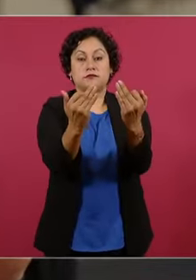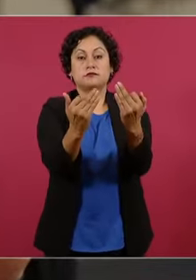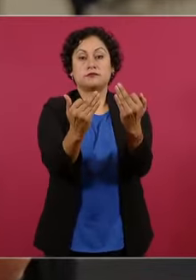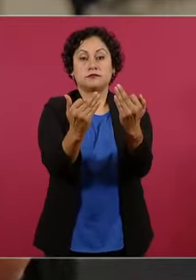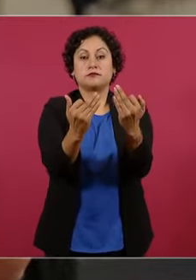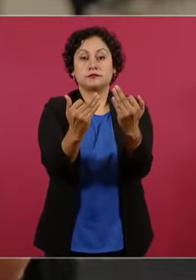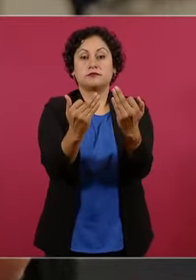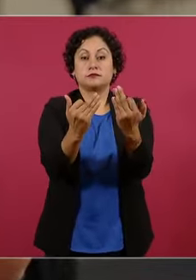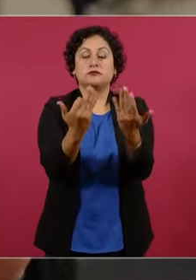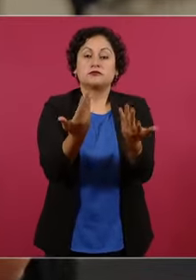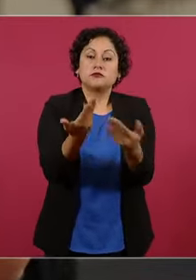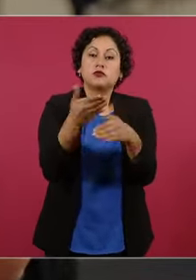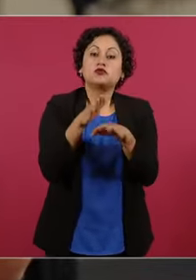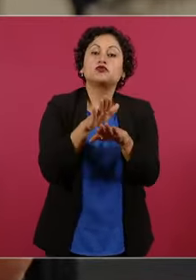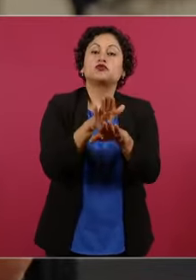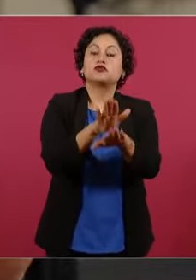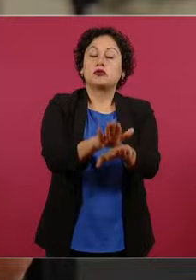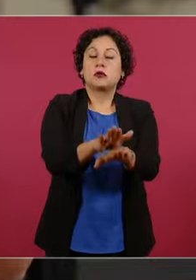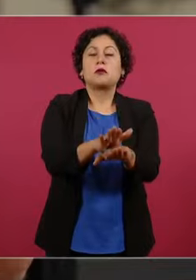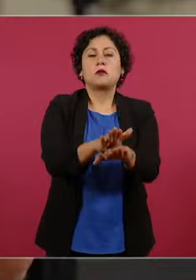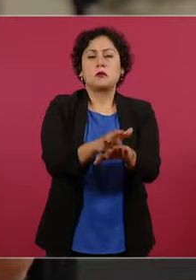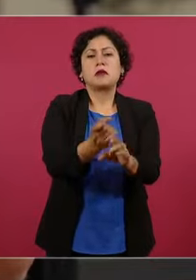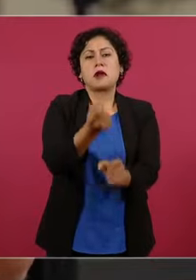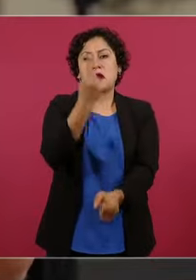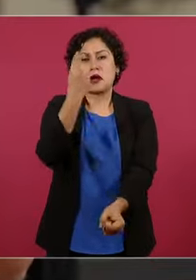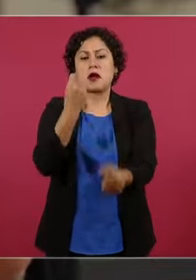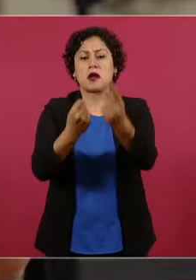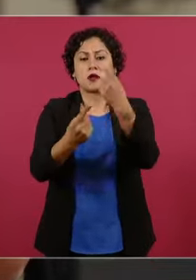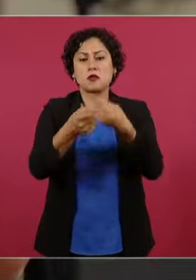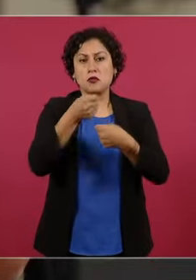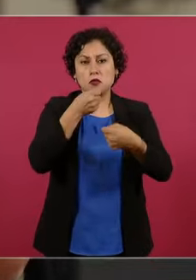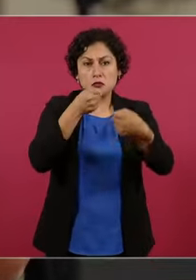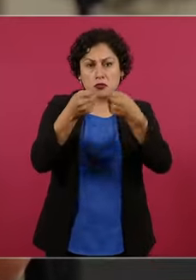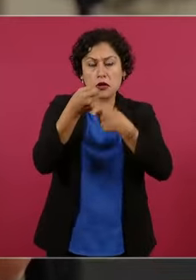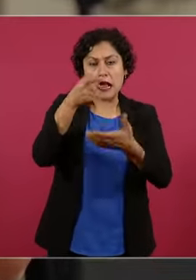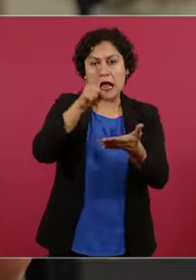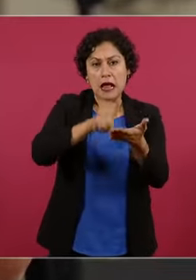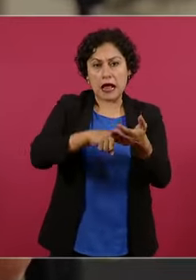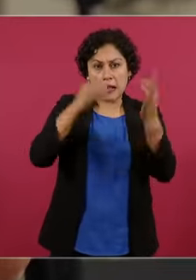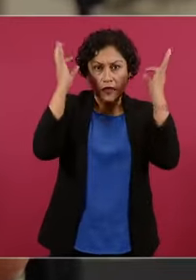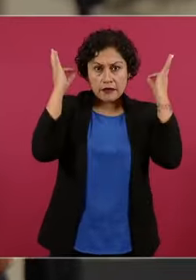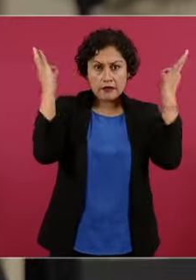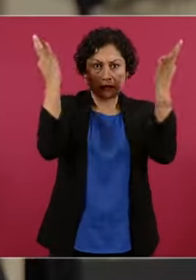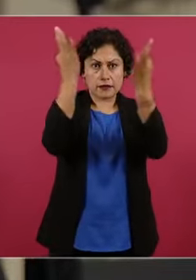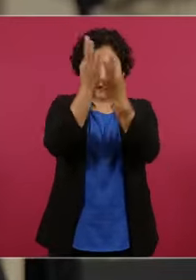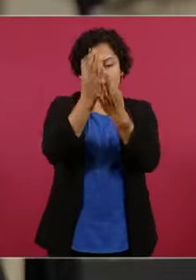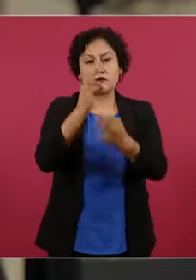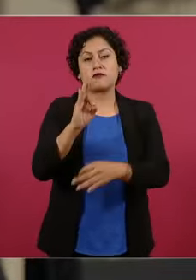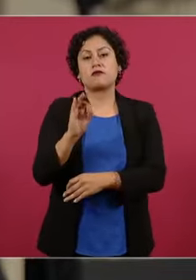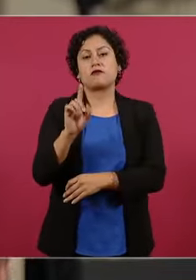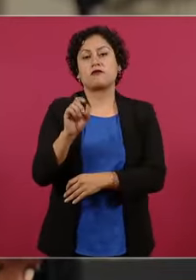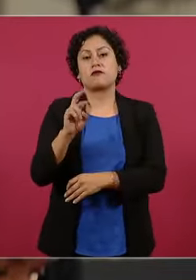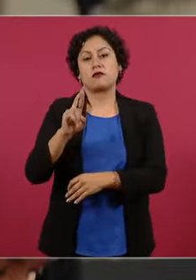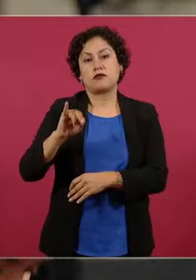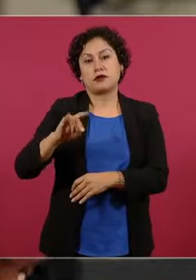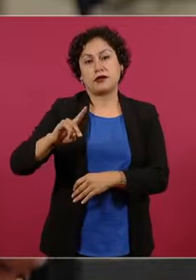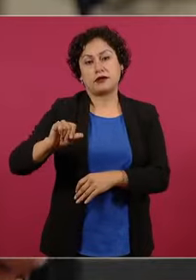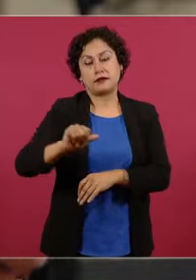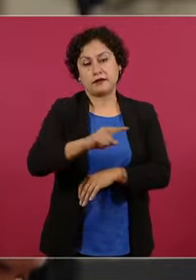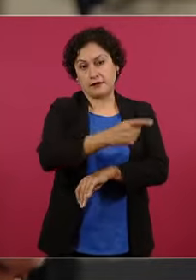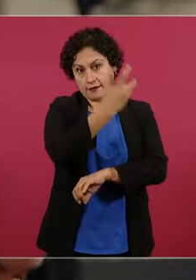algunos enlaces que pude pues hacer específicamente en el consulado de Florida. Envían todos